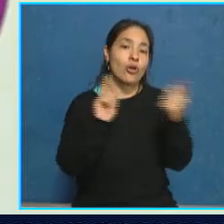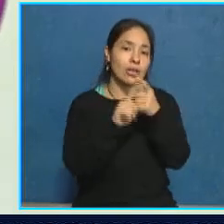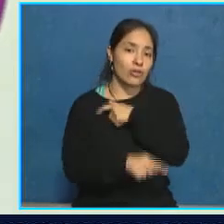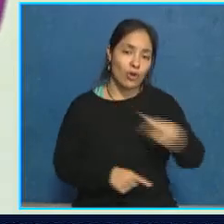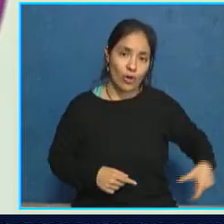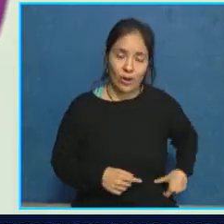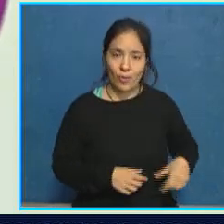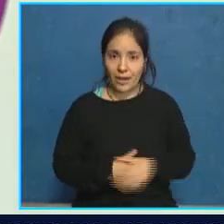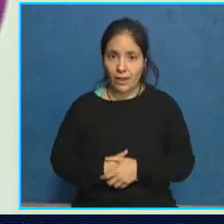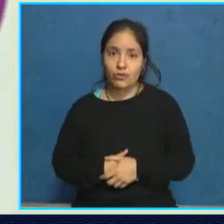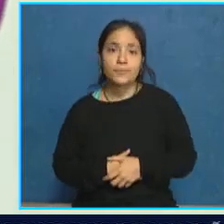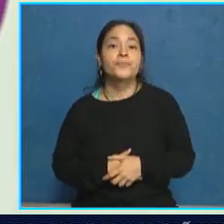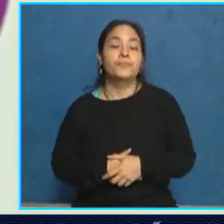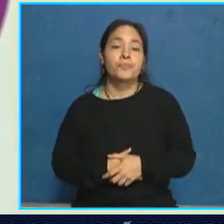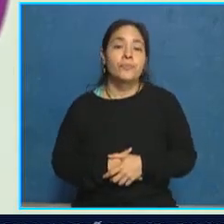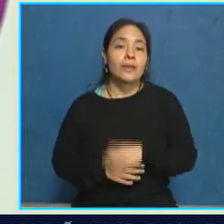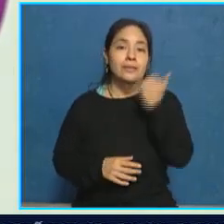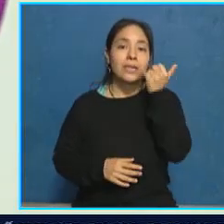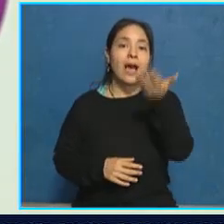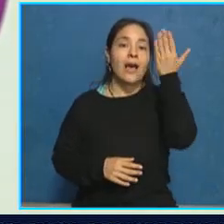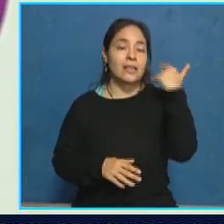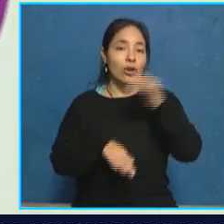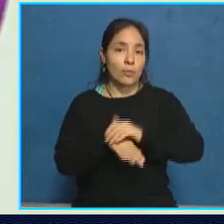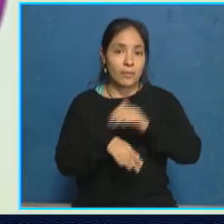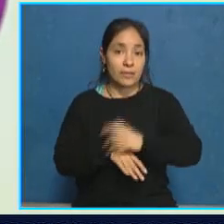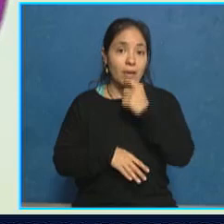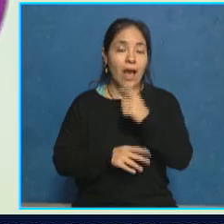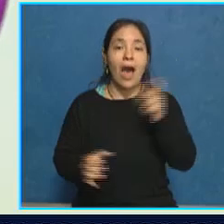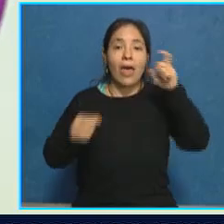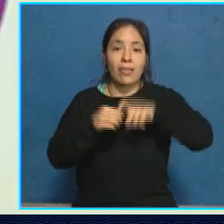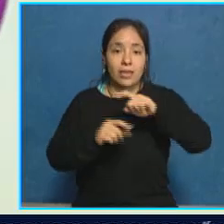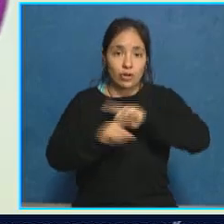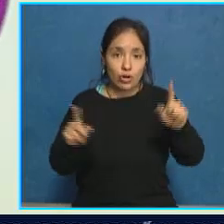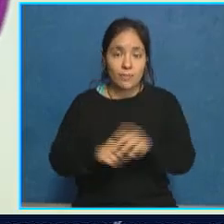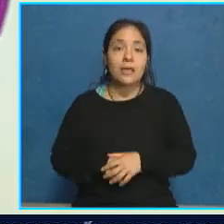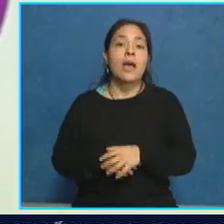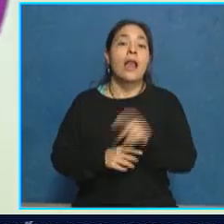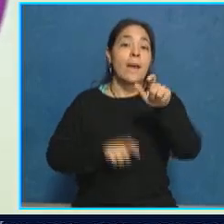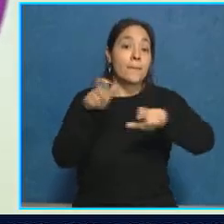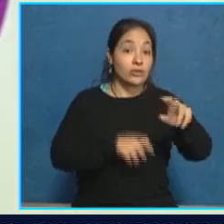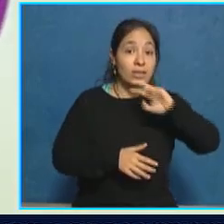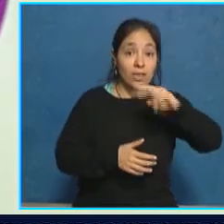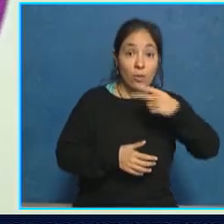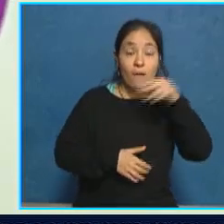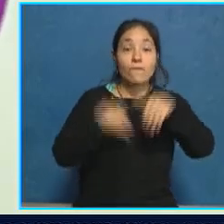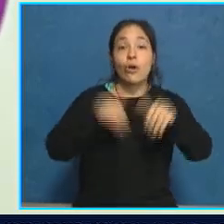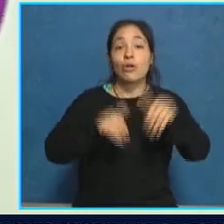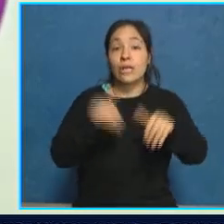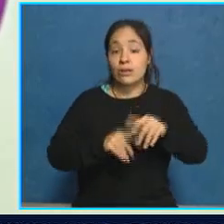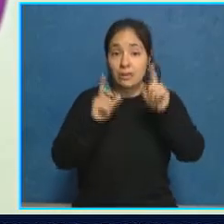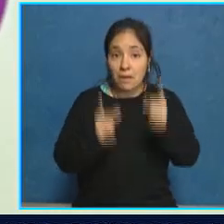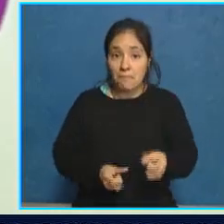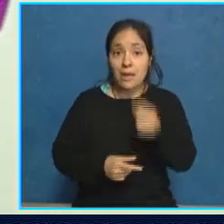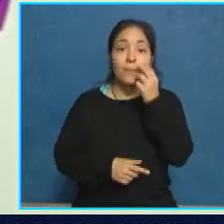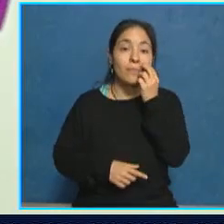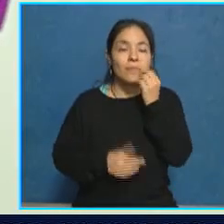ya teníamos el compromiso de la provincia de no adherir, y la gente de San Juan, vos sabés que votaron masivamente,